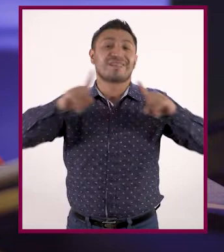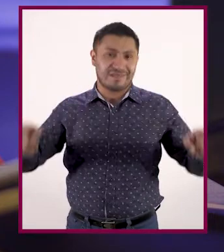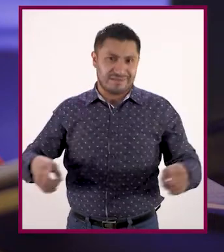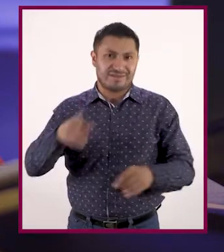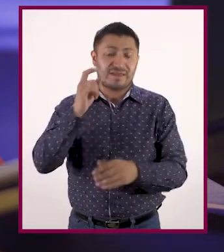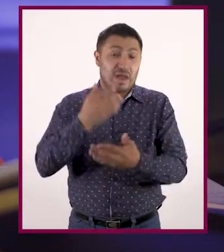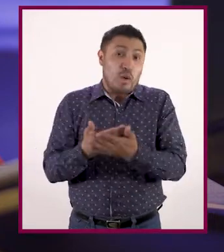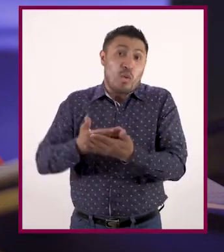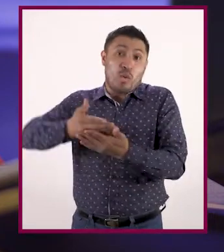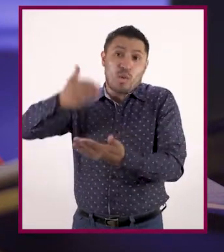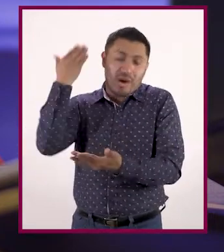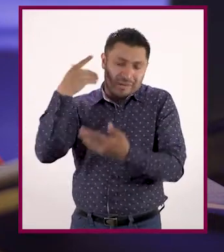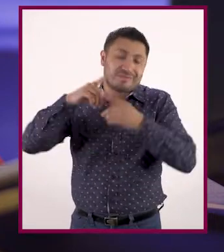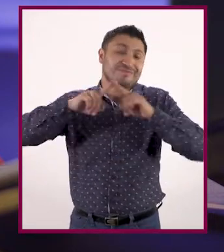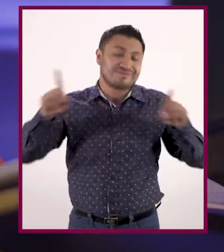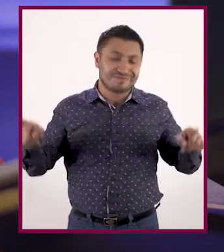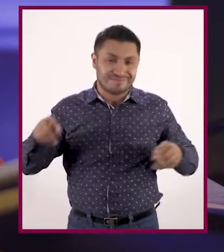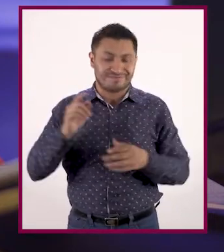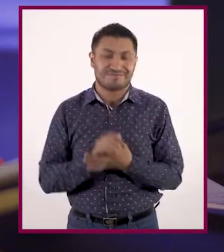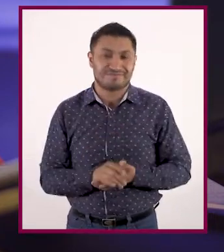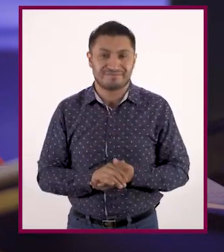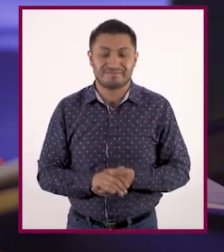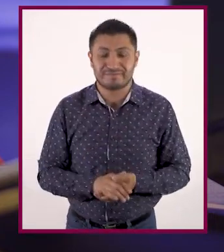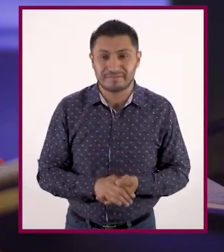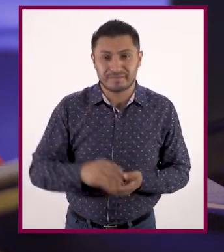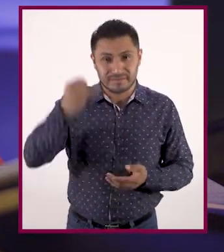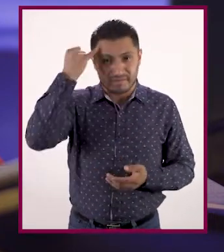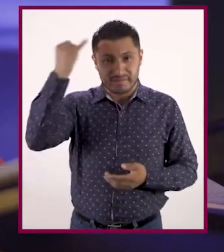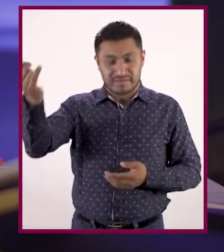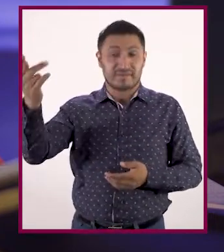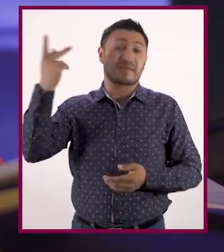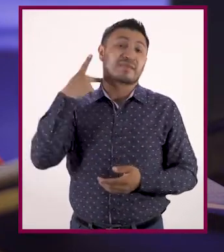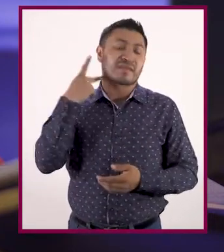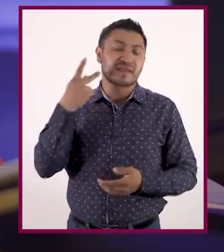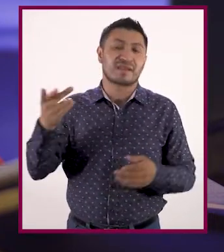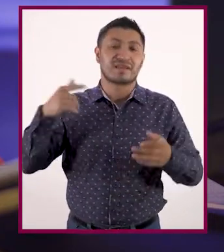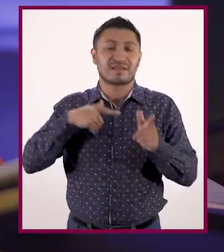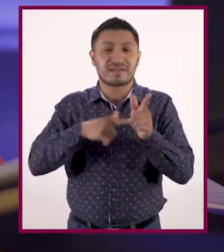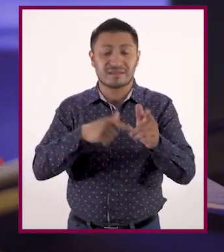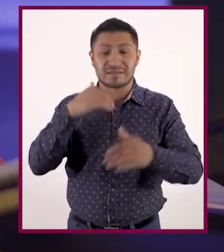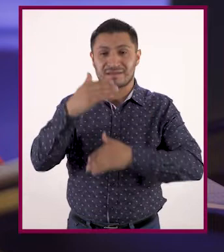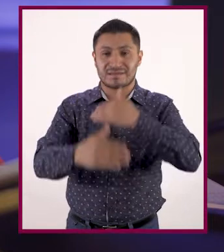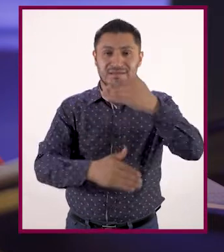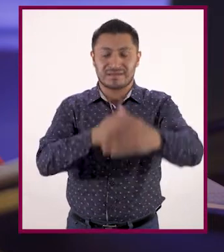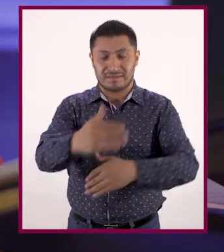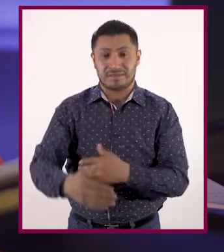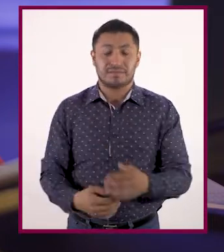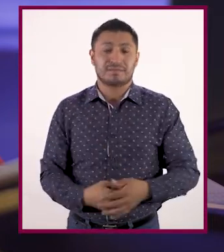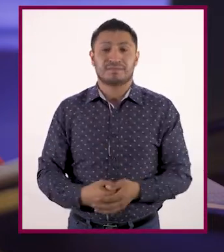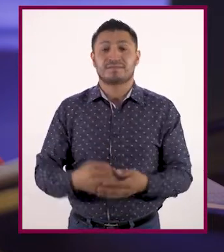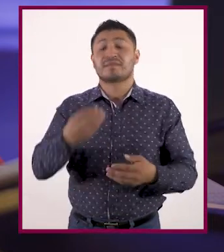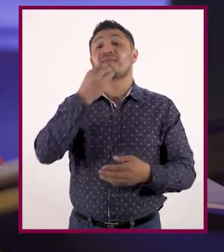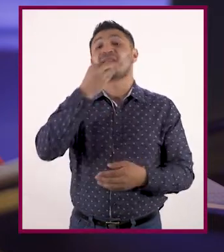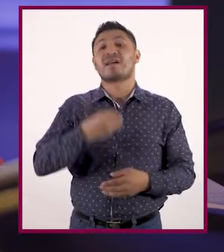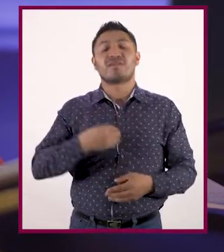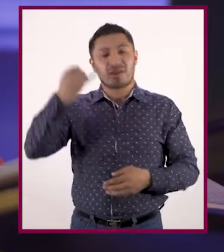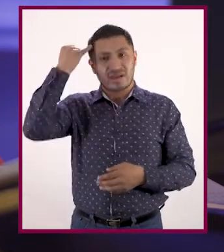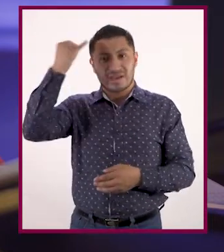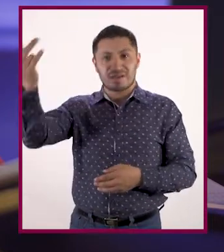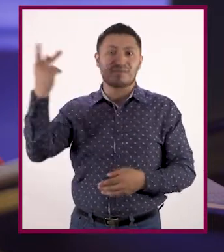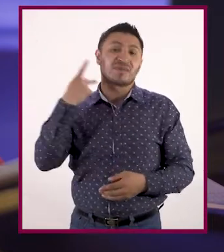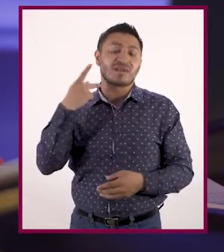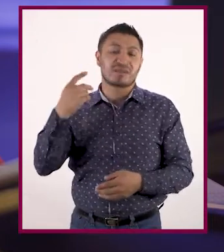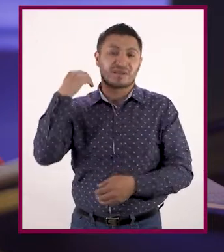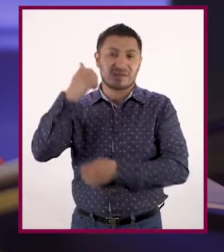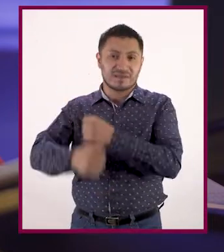significaba para alguien del siglo 19 el espectro político se sigue definiendo de esa manera a pesar de que las posturas ideológicas y políticas cambian a